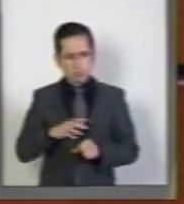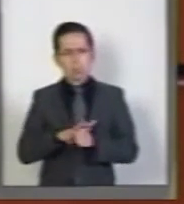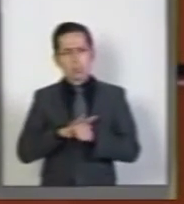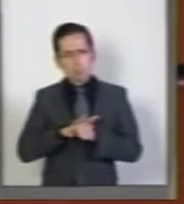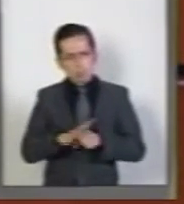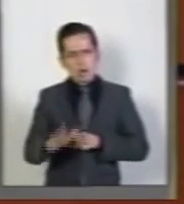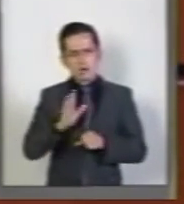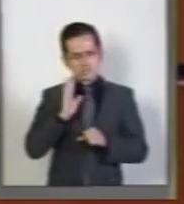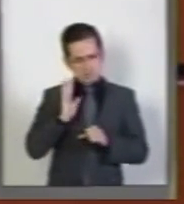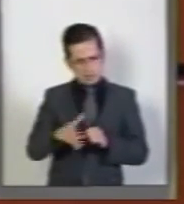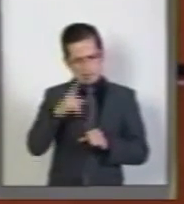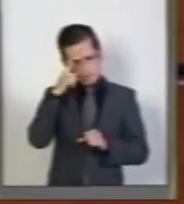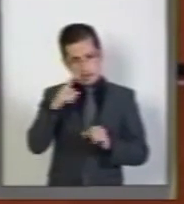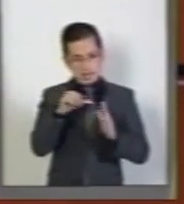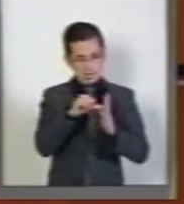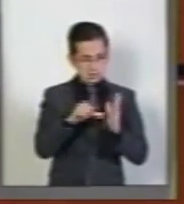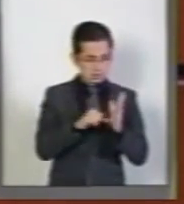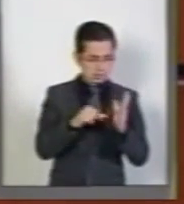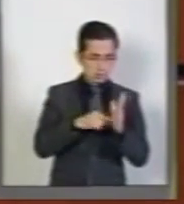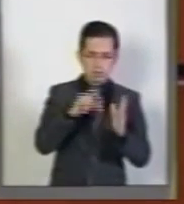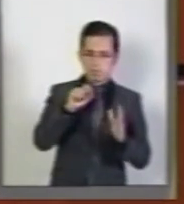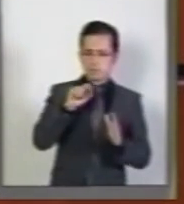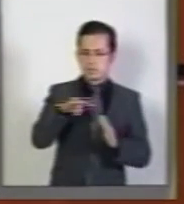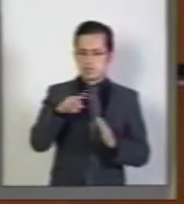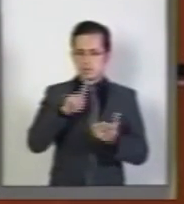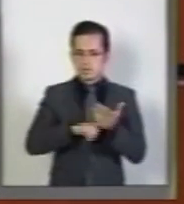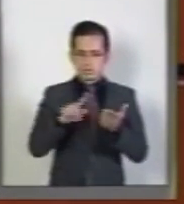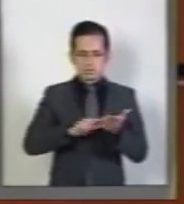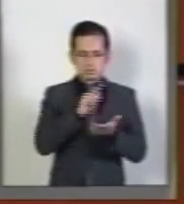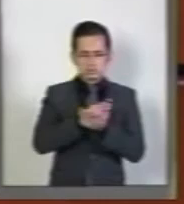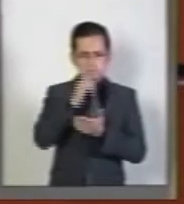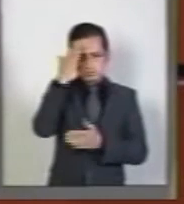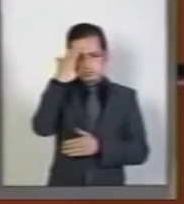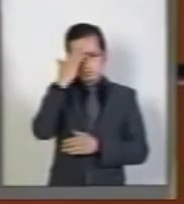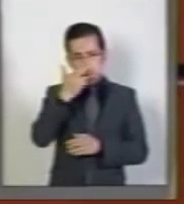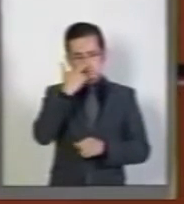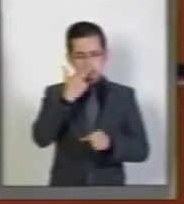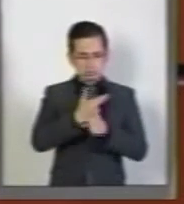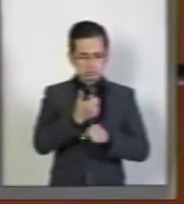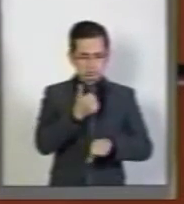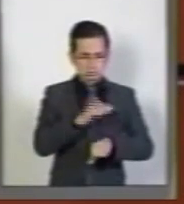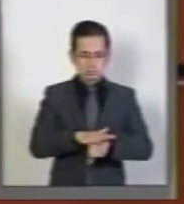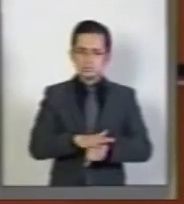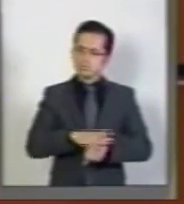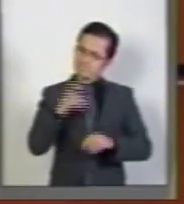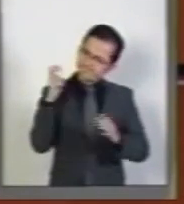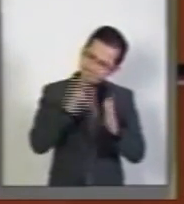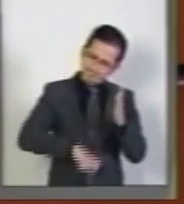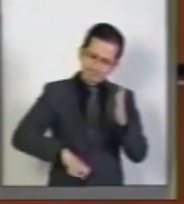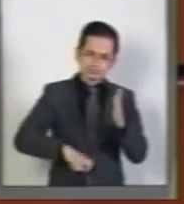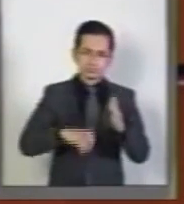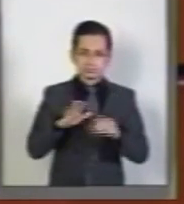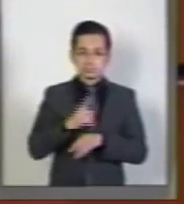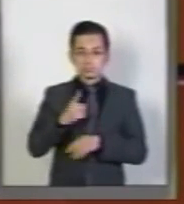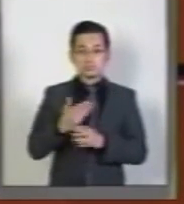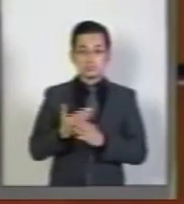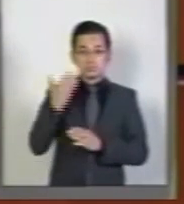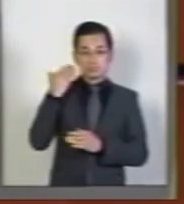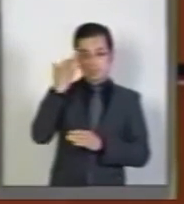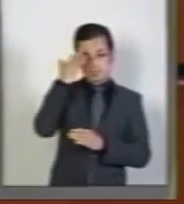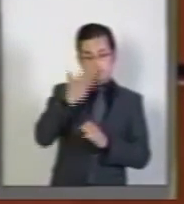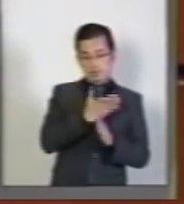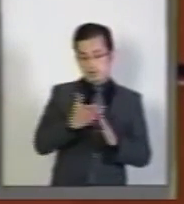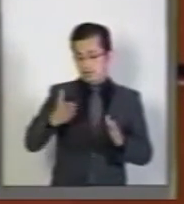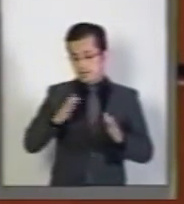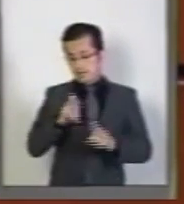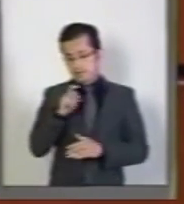la omisión en el artículo 29 de la Ley General de Responsabilidades Administrativas, que en el periodo extraordinario anterior dejó